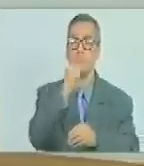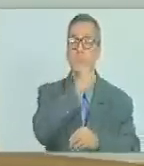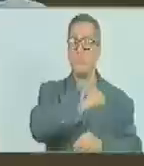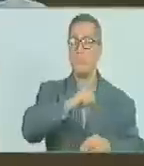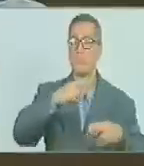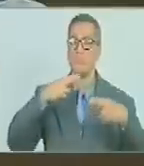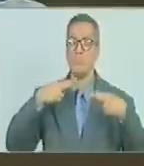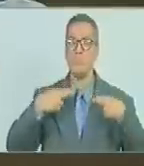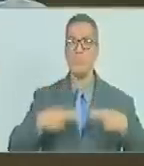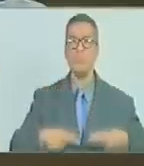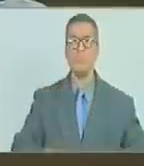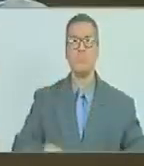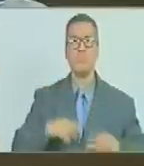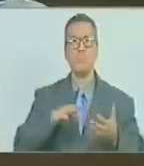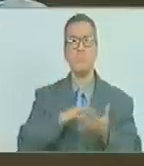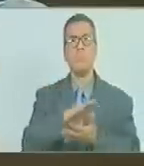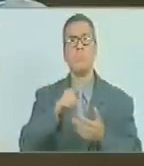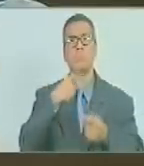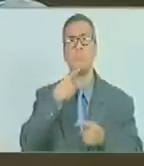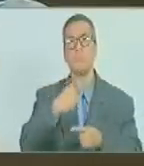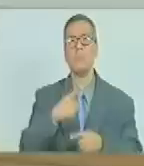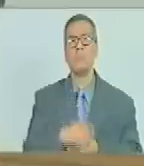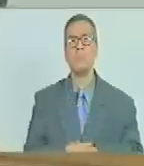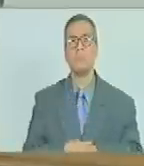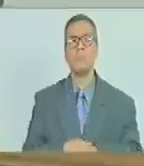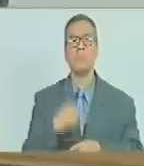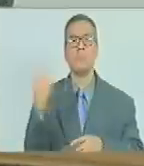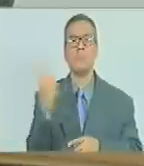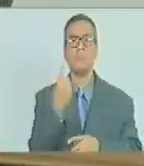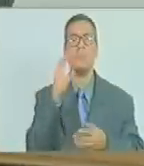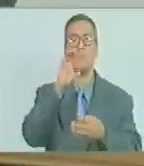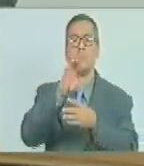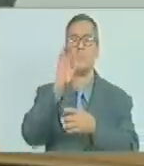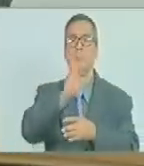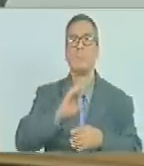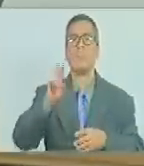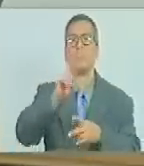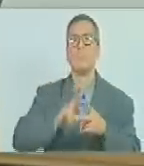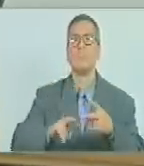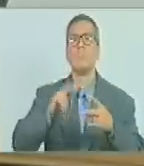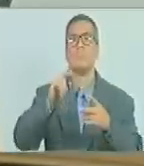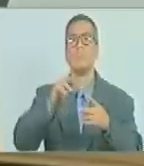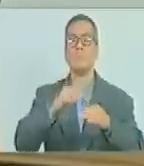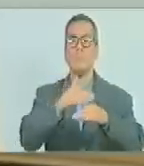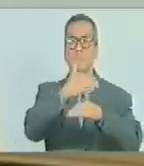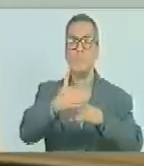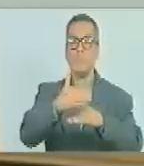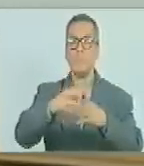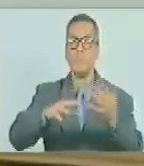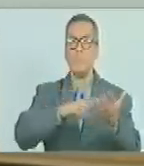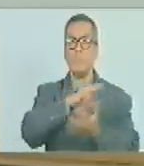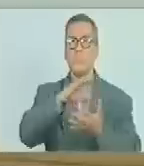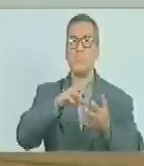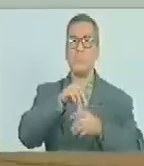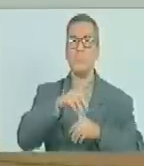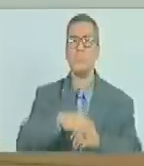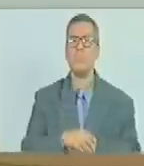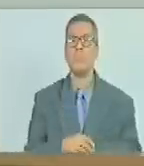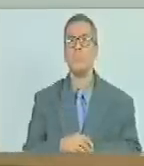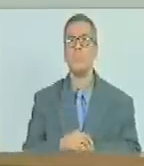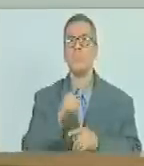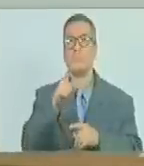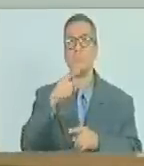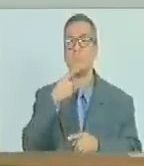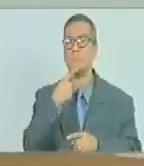humanidad. Porque cuando él dice que llevó a Venezuela al borde del colapso, lo que